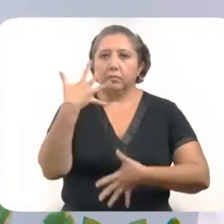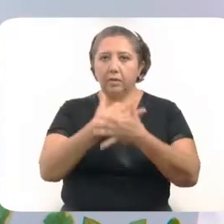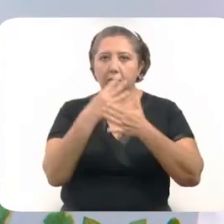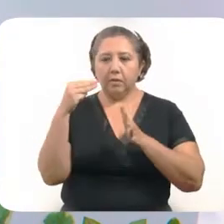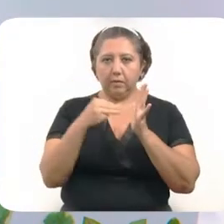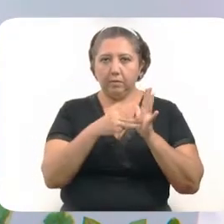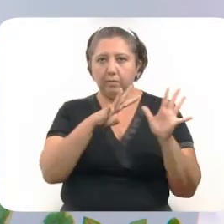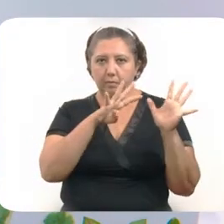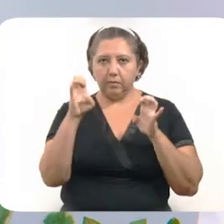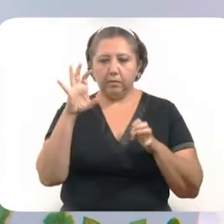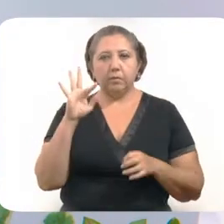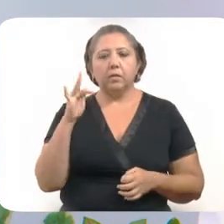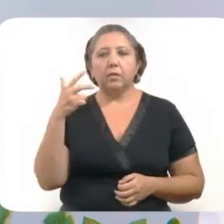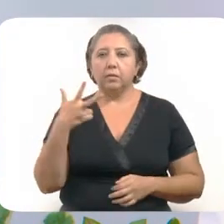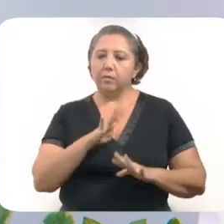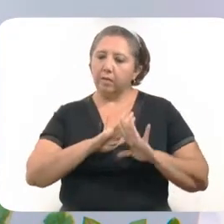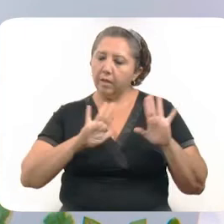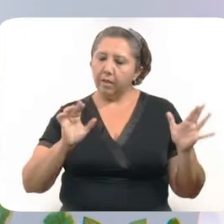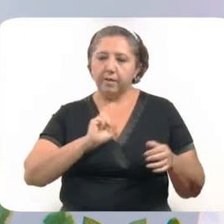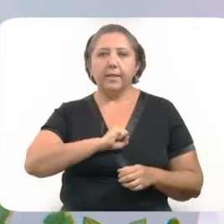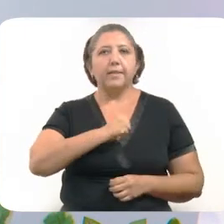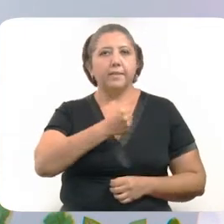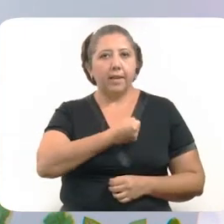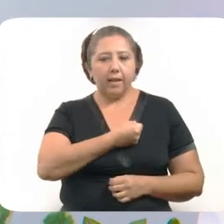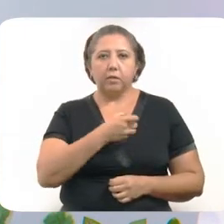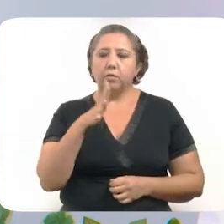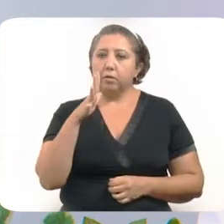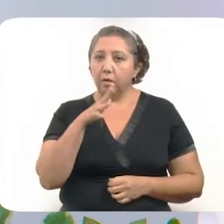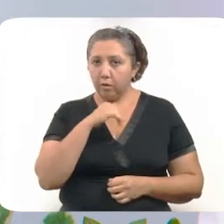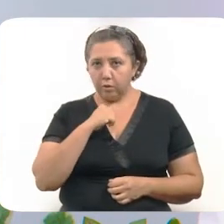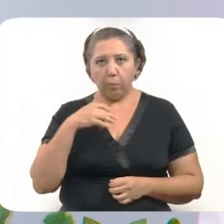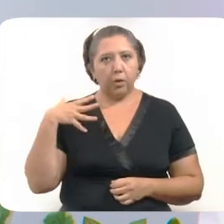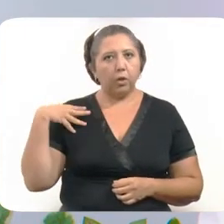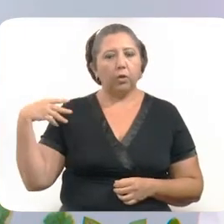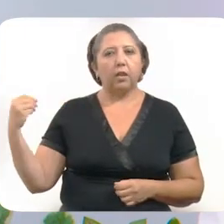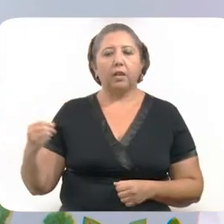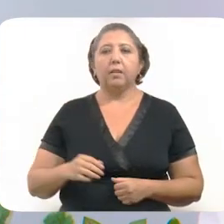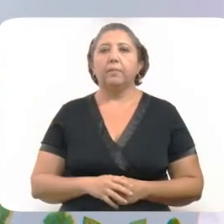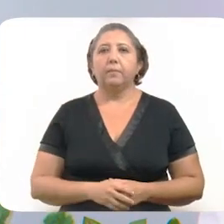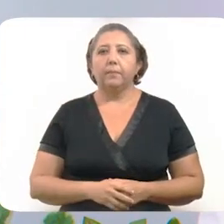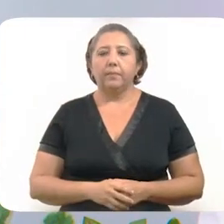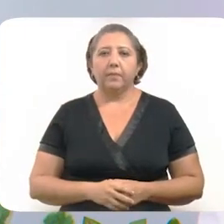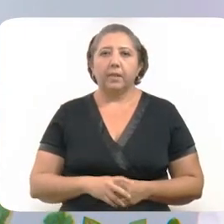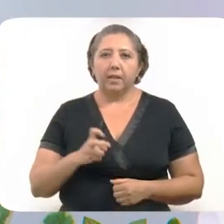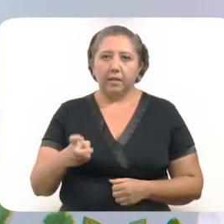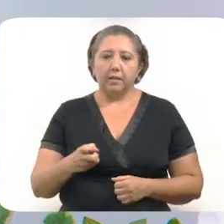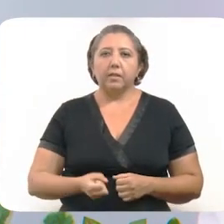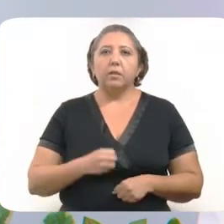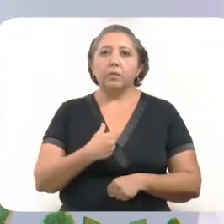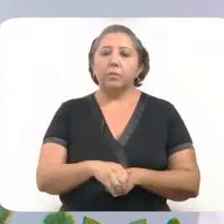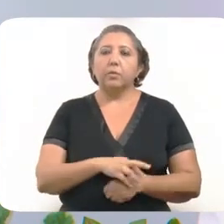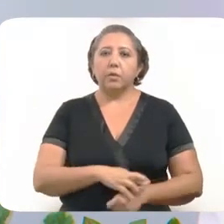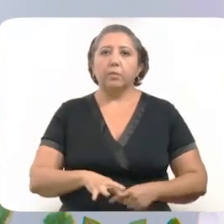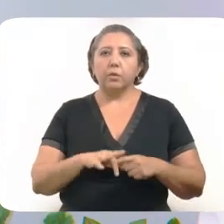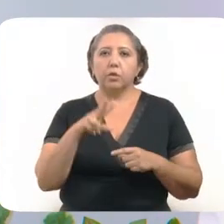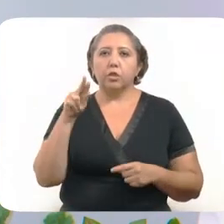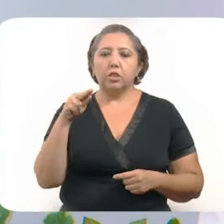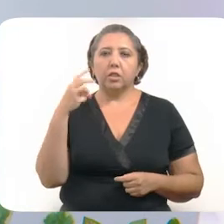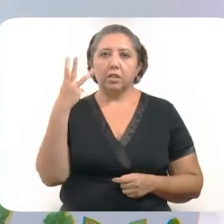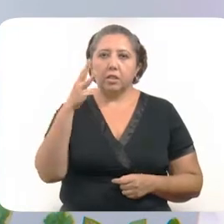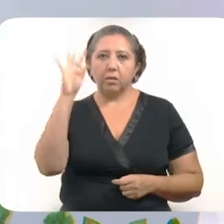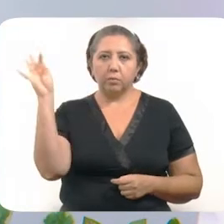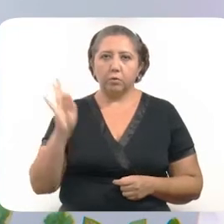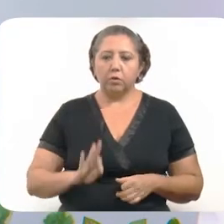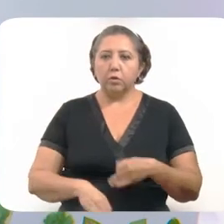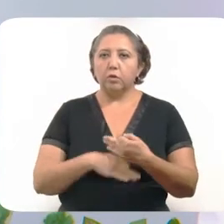,948 pacientes ya se recuperaron. No presentan síntomas ni pueden contagiar. Esta cifra representa el 83%